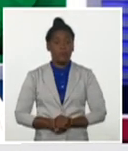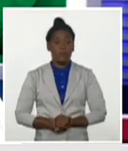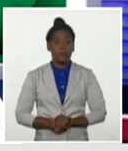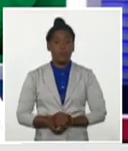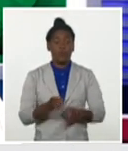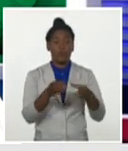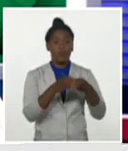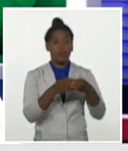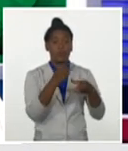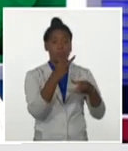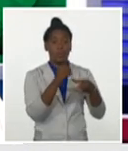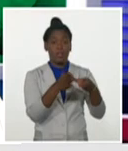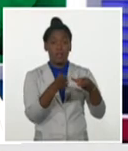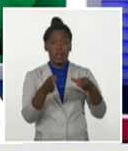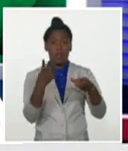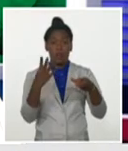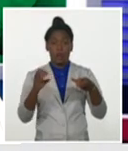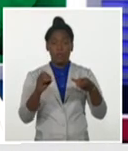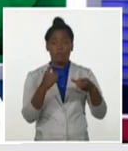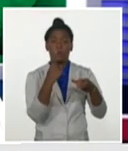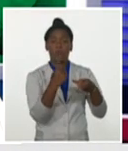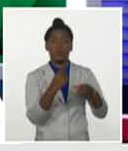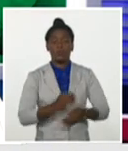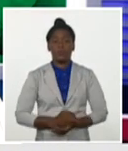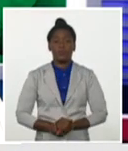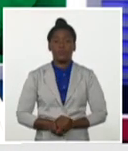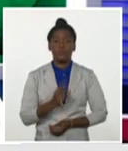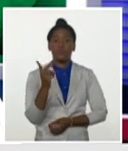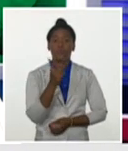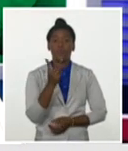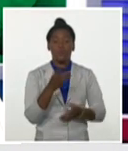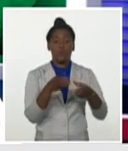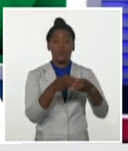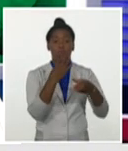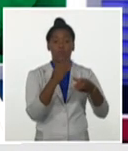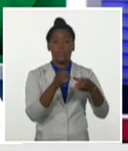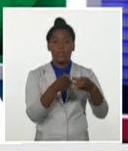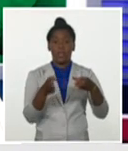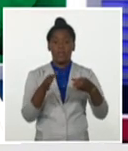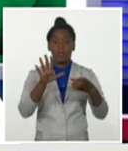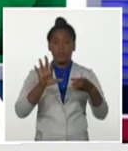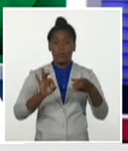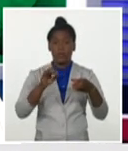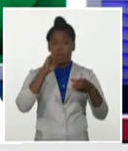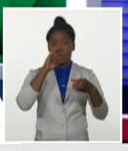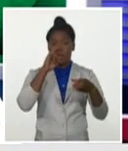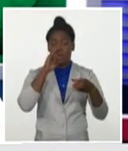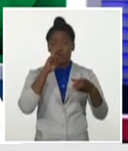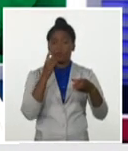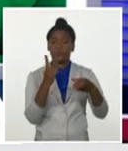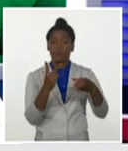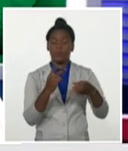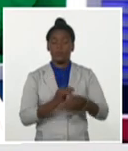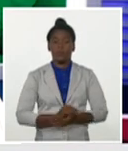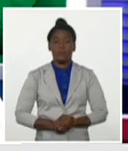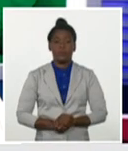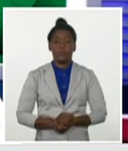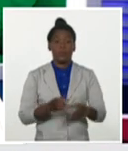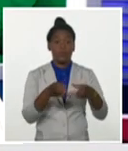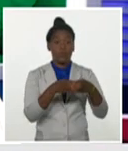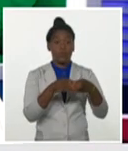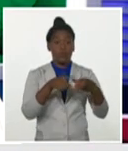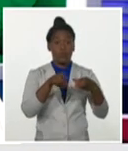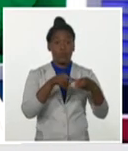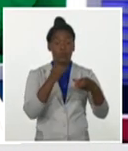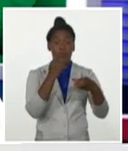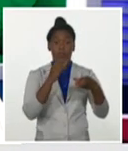años de edad, 2 en el grupo de 40 a 50 años de edad, 6 en el grupo de